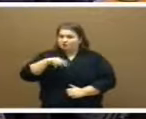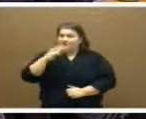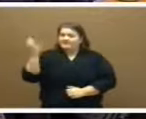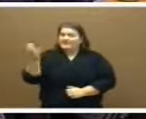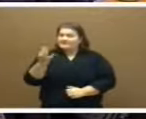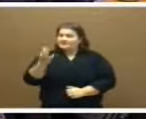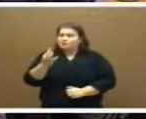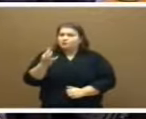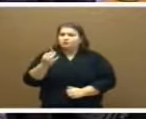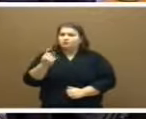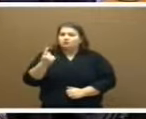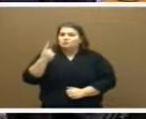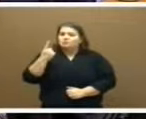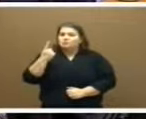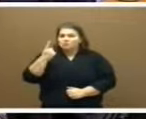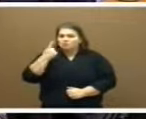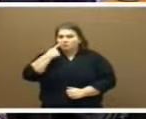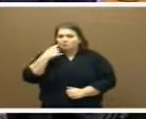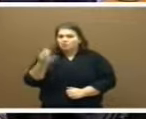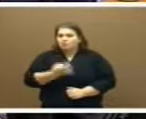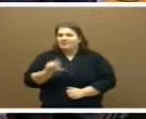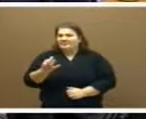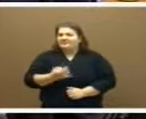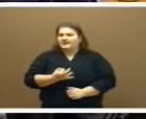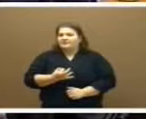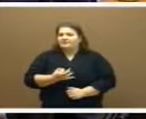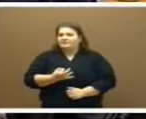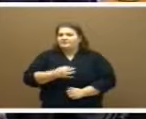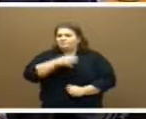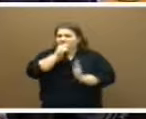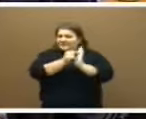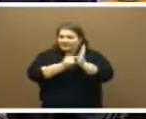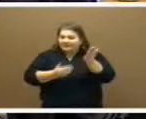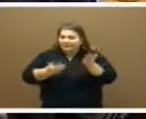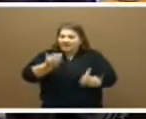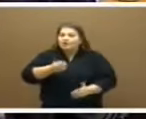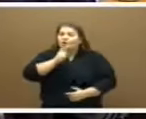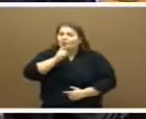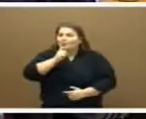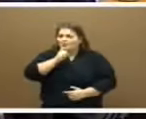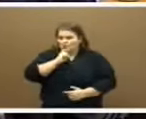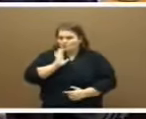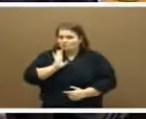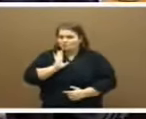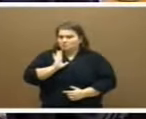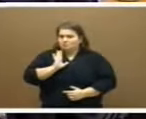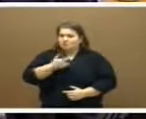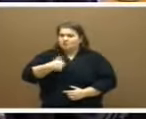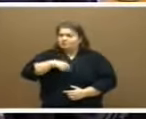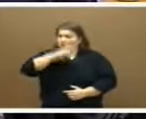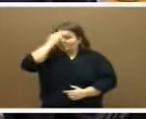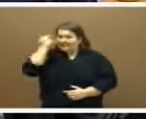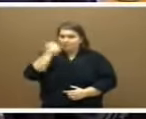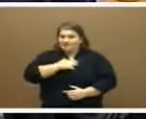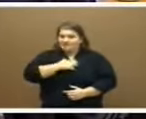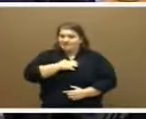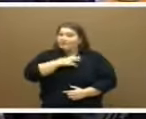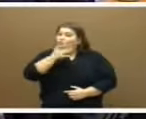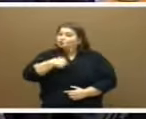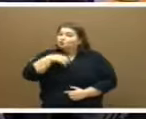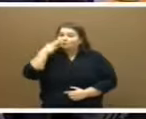compartir una cierta prudencia a la hora de valorar estos datos. No debemos nunca olvidar, y eso nos debe aportar